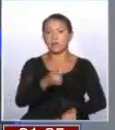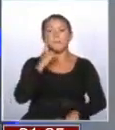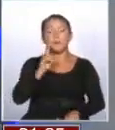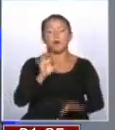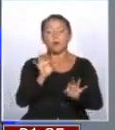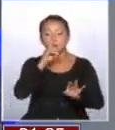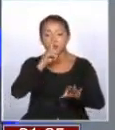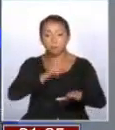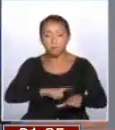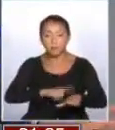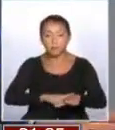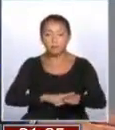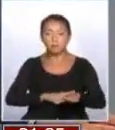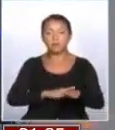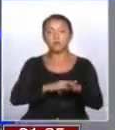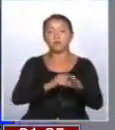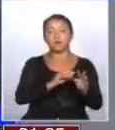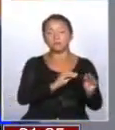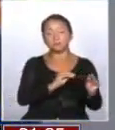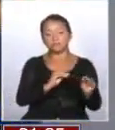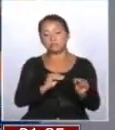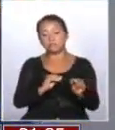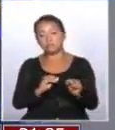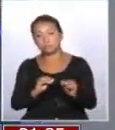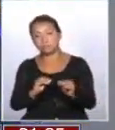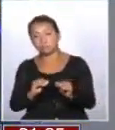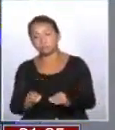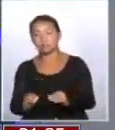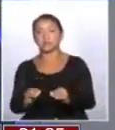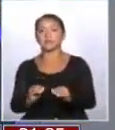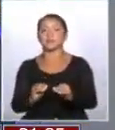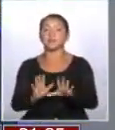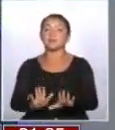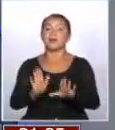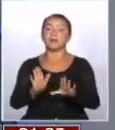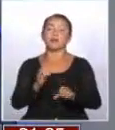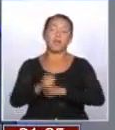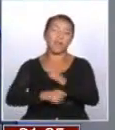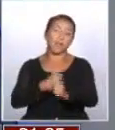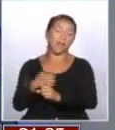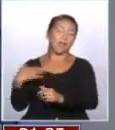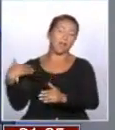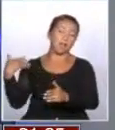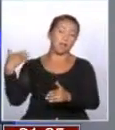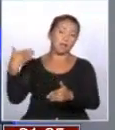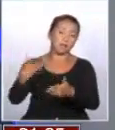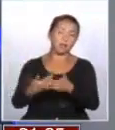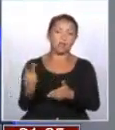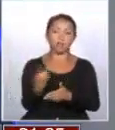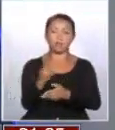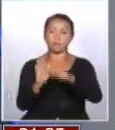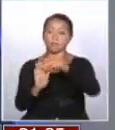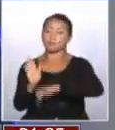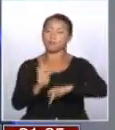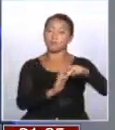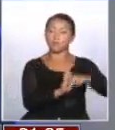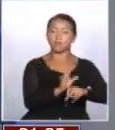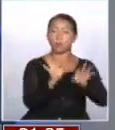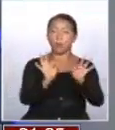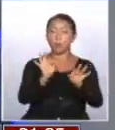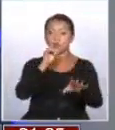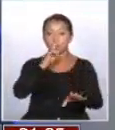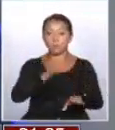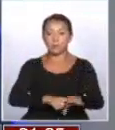llega el momento en que se dilatan tanto, se nos acusa de frenesí legislativo, pasan años en ambos proyectos de ley, y que llega el momento en